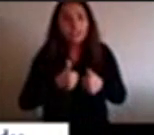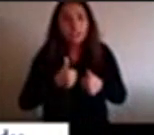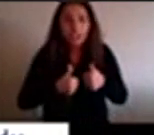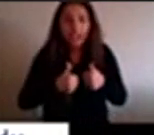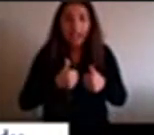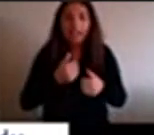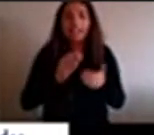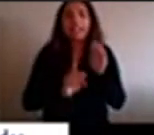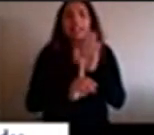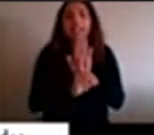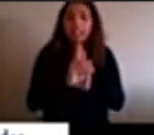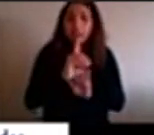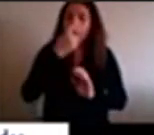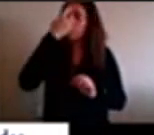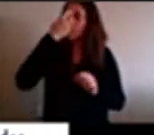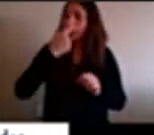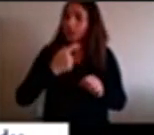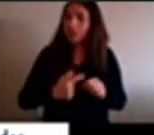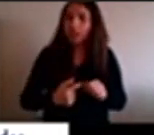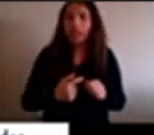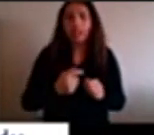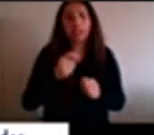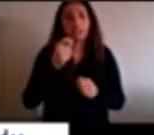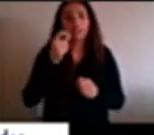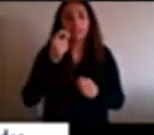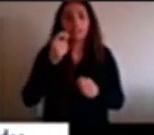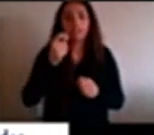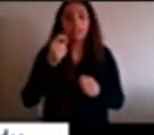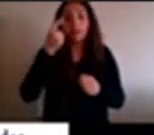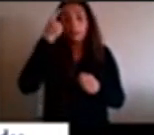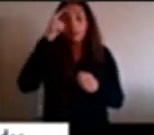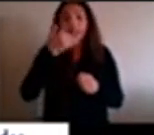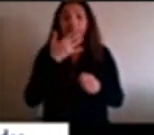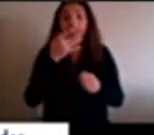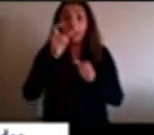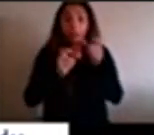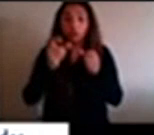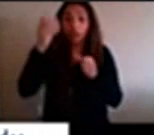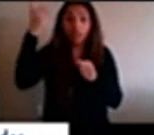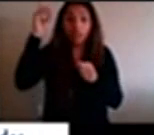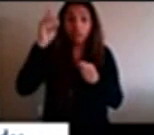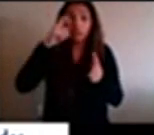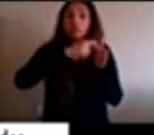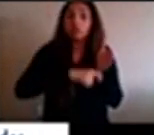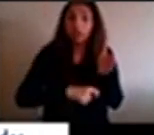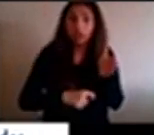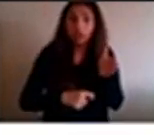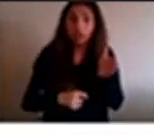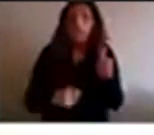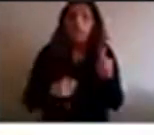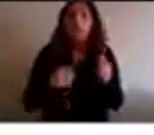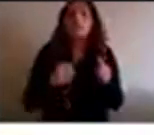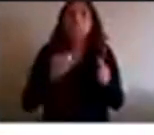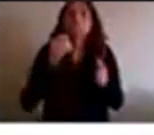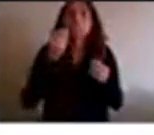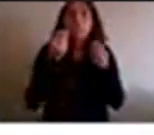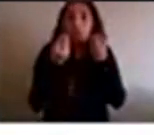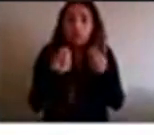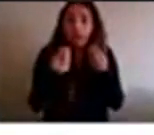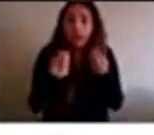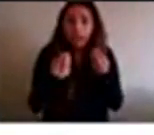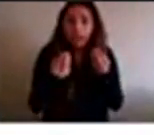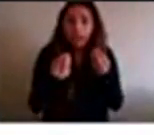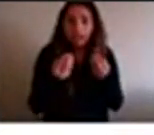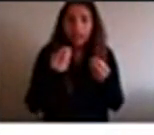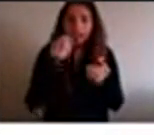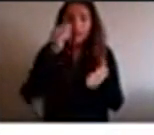de la persona, para que la persona con discapacidad, contratada por sus capacidades y sus habilidades y sus competencias, pueda